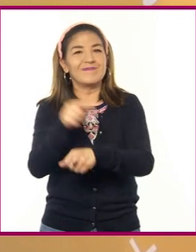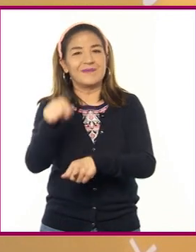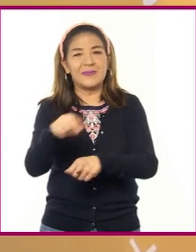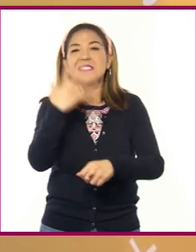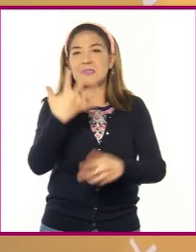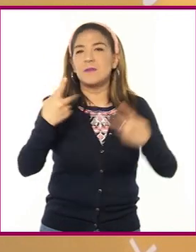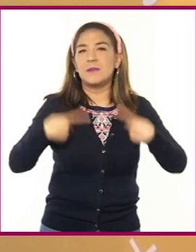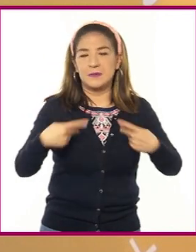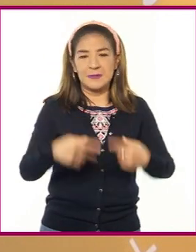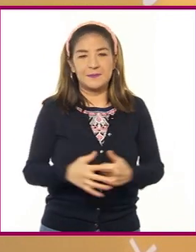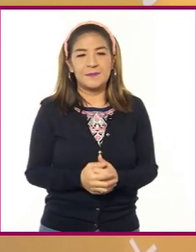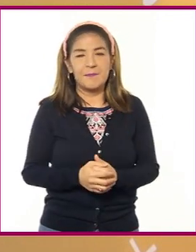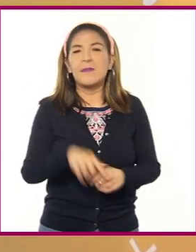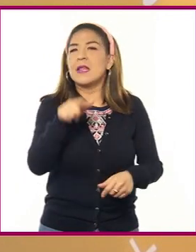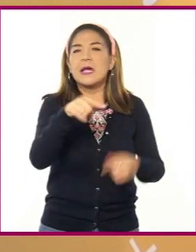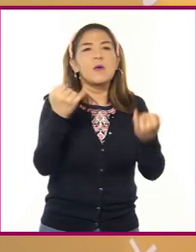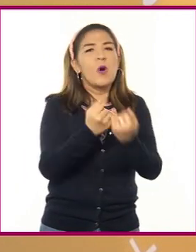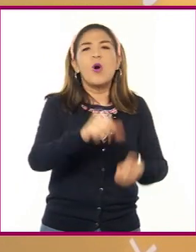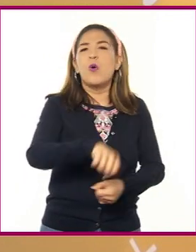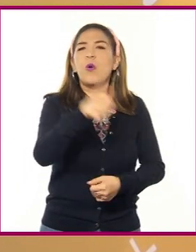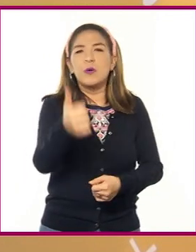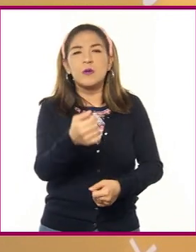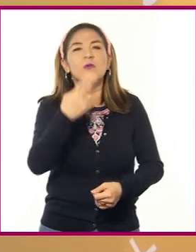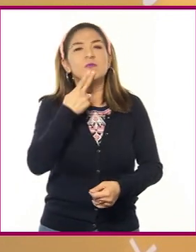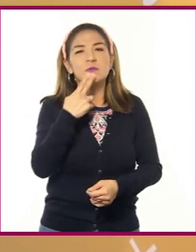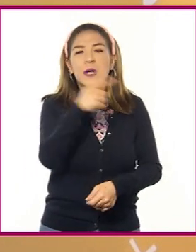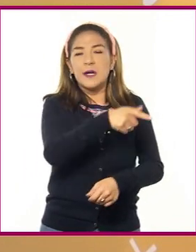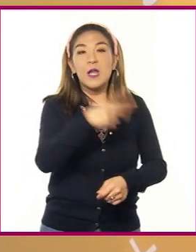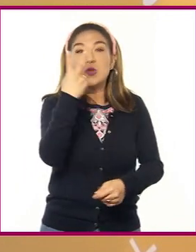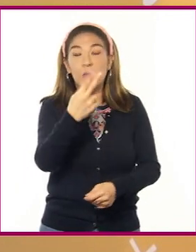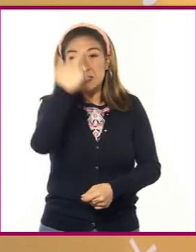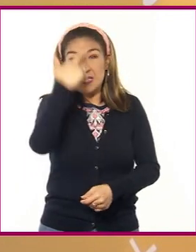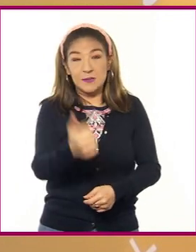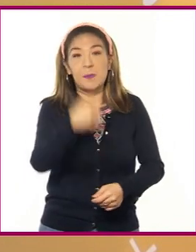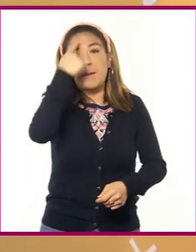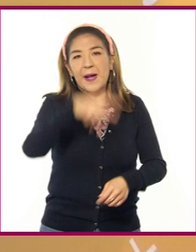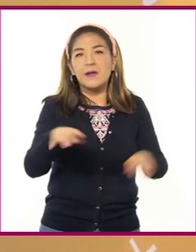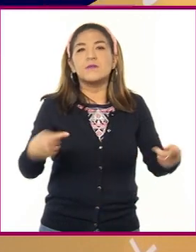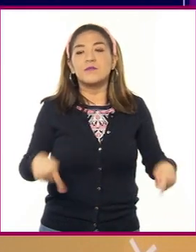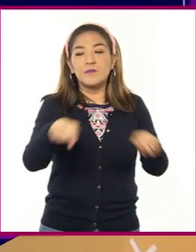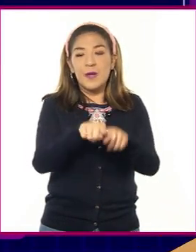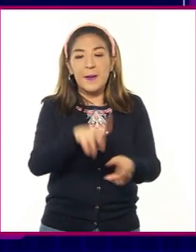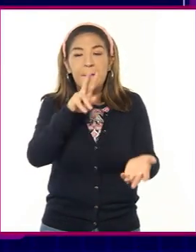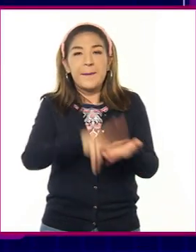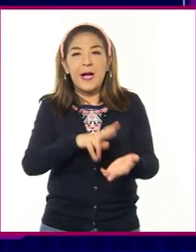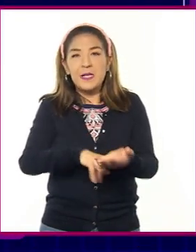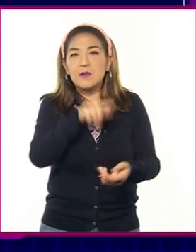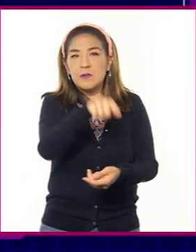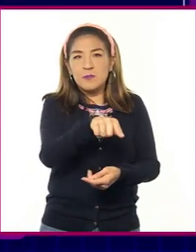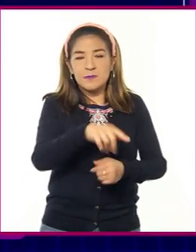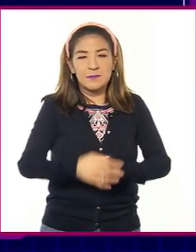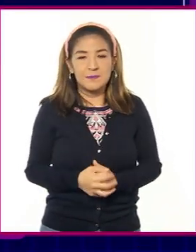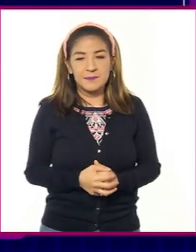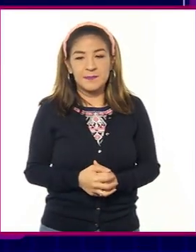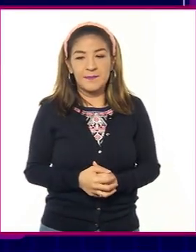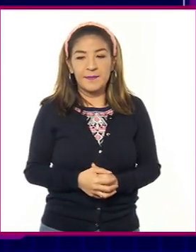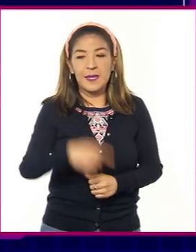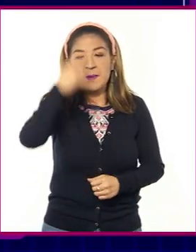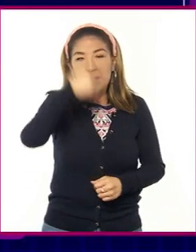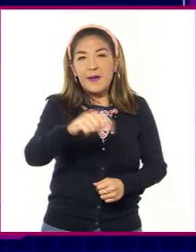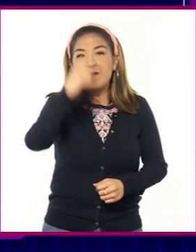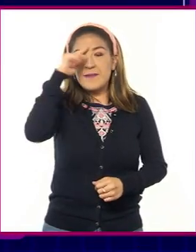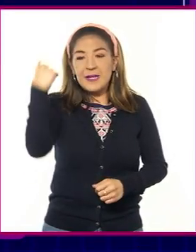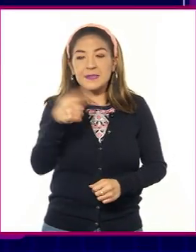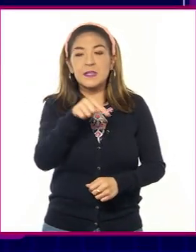procedimiento que podemos usar es el que consiste en plantear dos razones para conformar una proporción inversa. Para